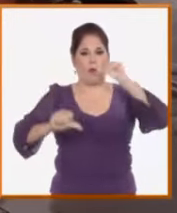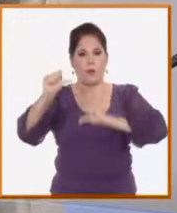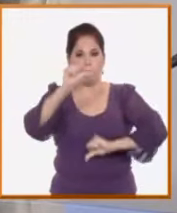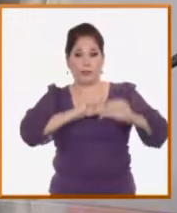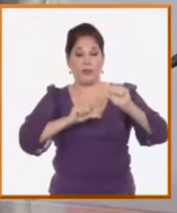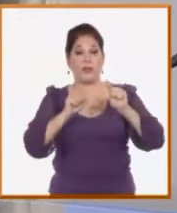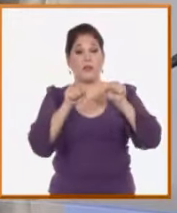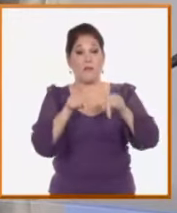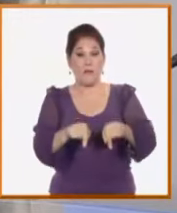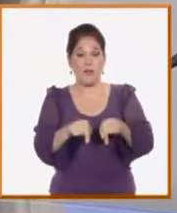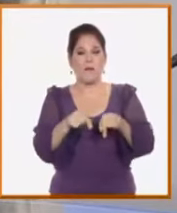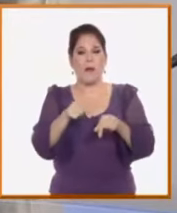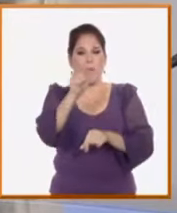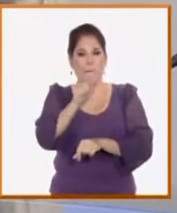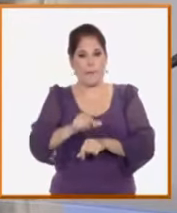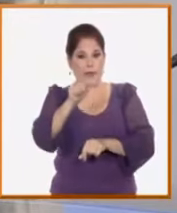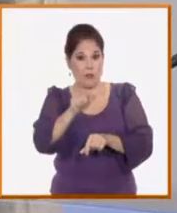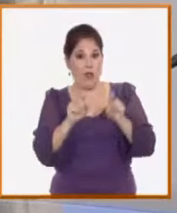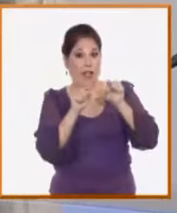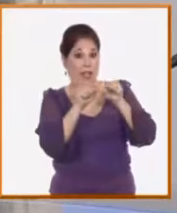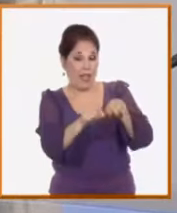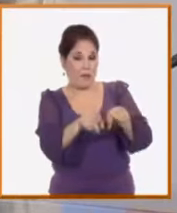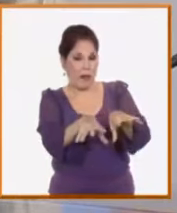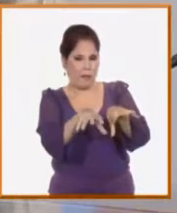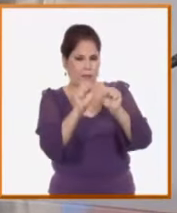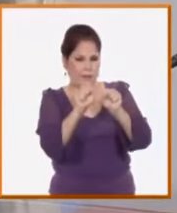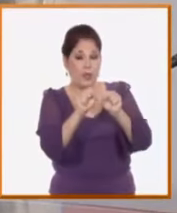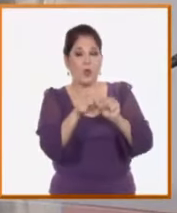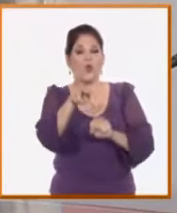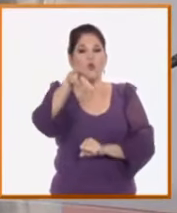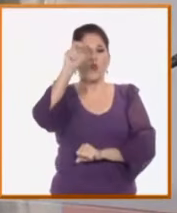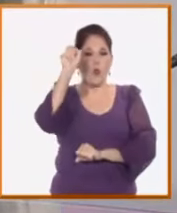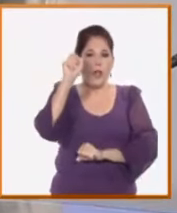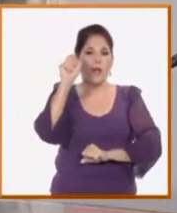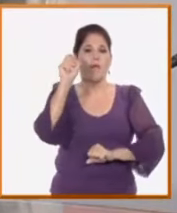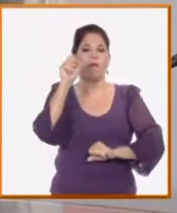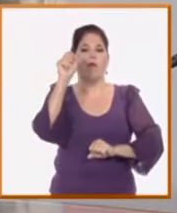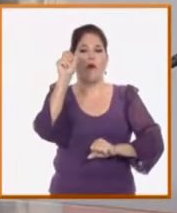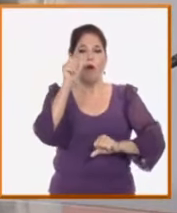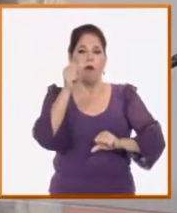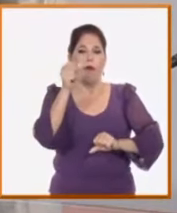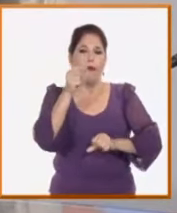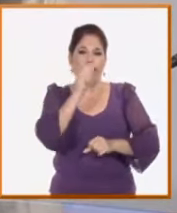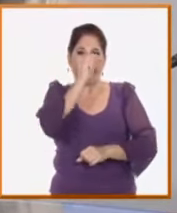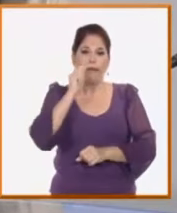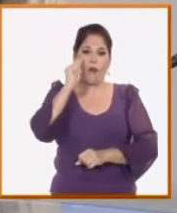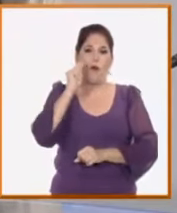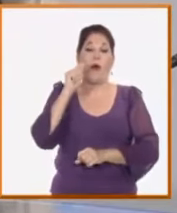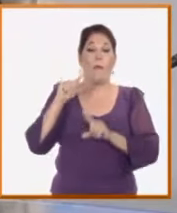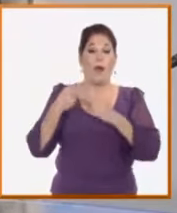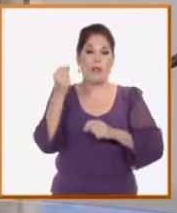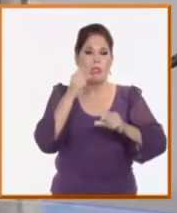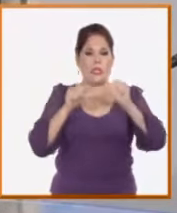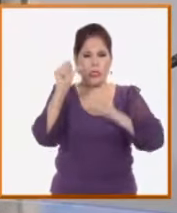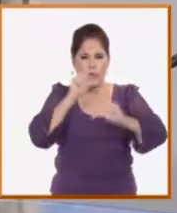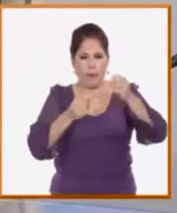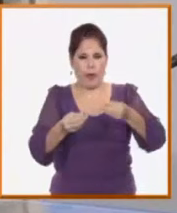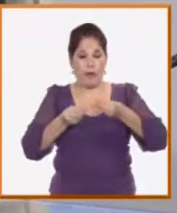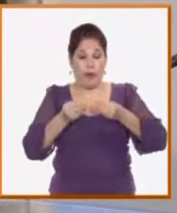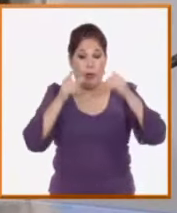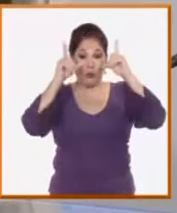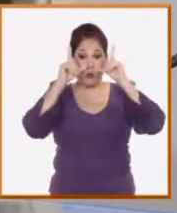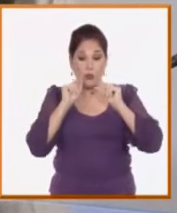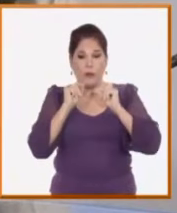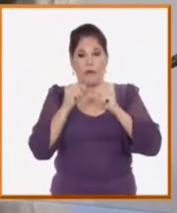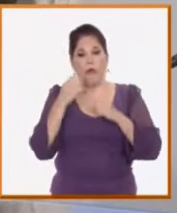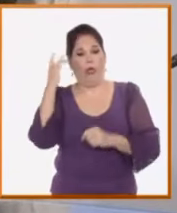los países que estén en capacidad para detectar las nuevas ras sintéticas que hoy circulan y se incrementan cada vez más en el mundo Otro aspecto